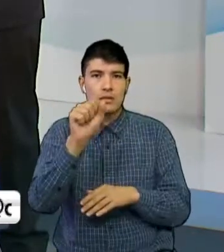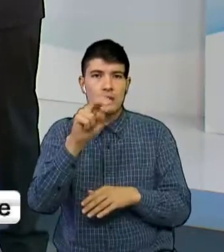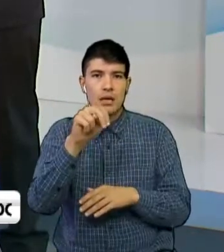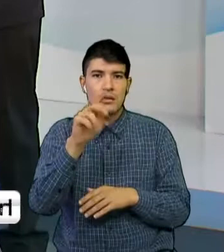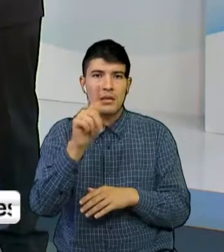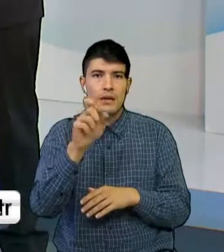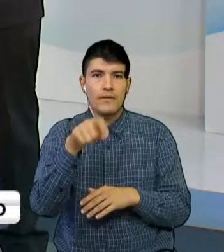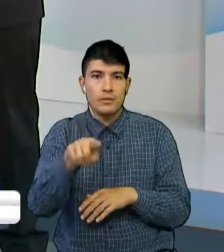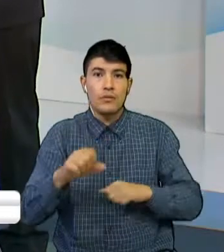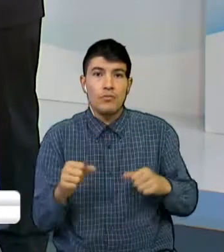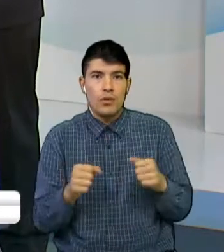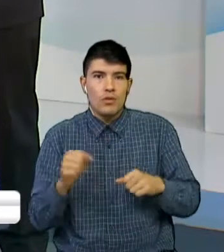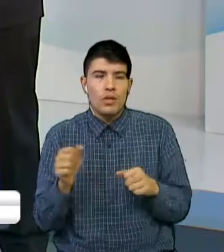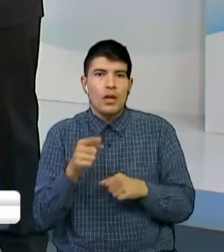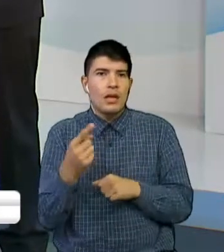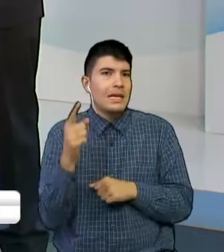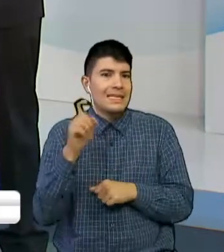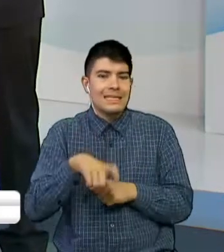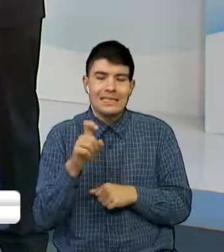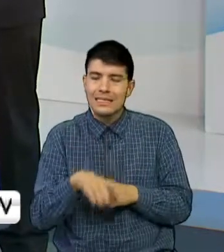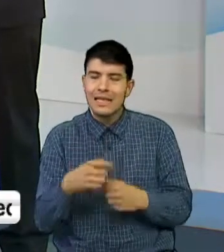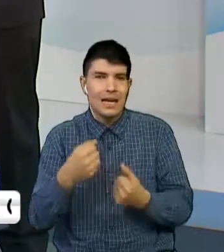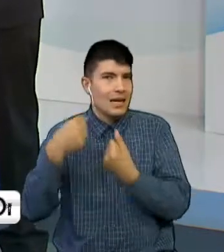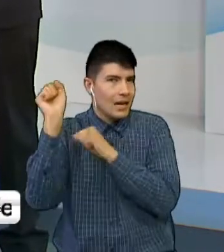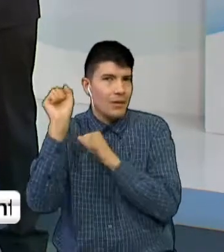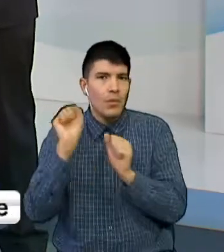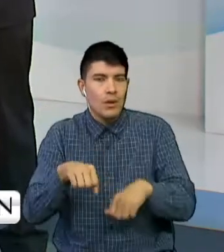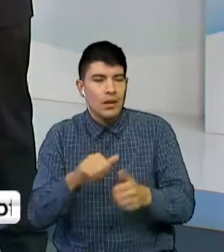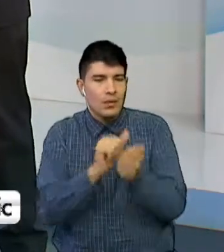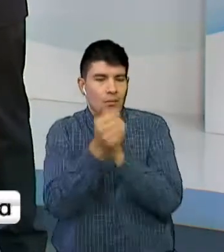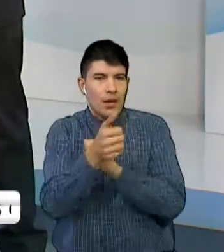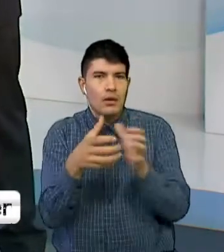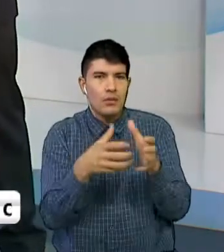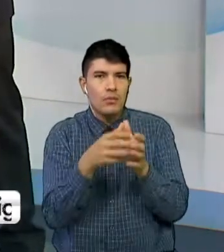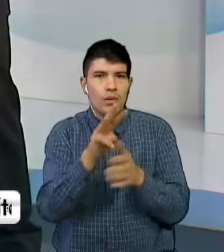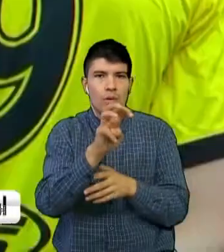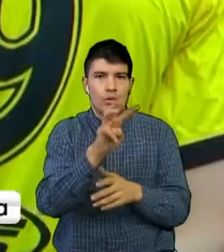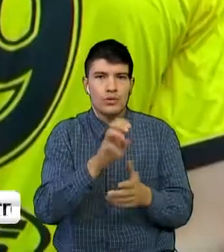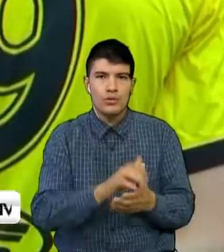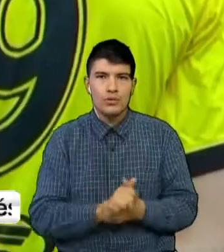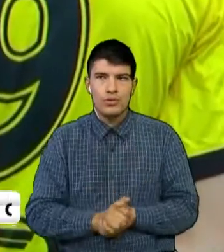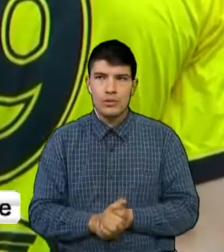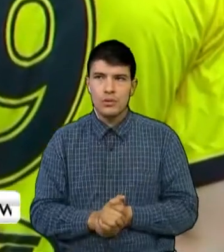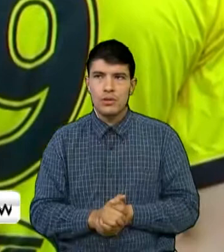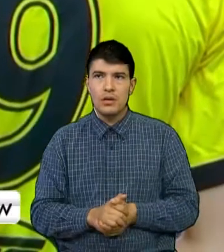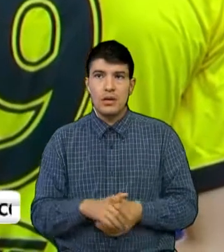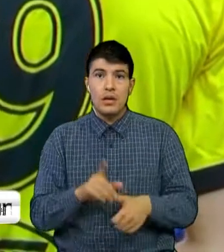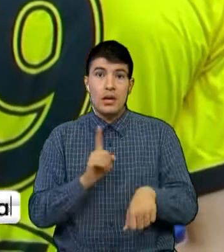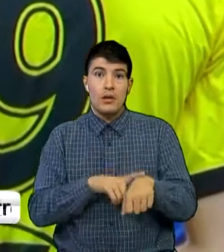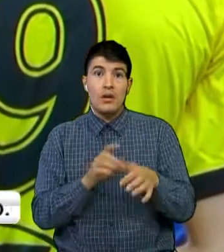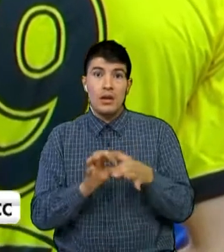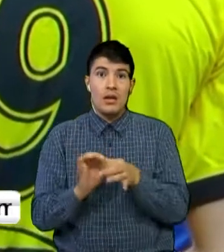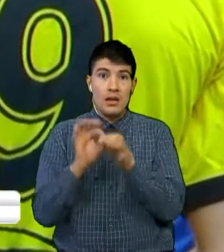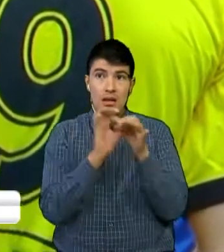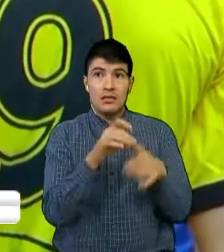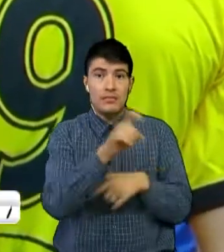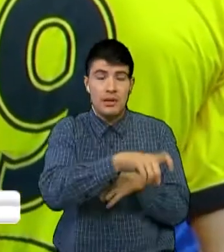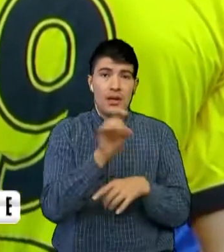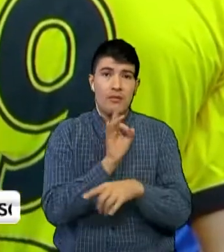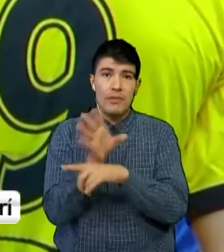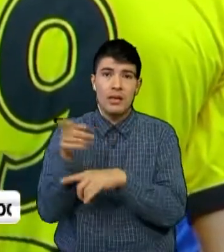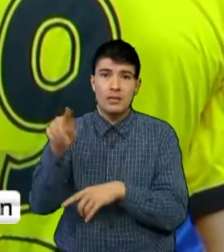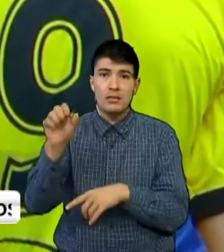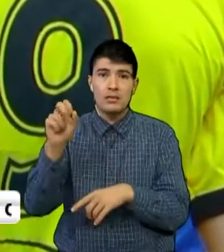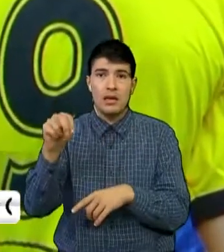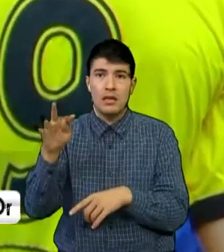estadio el campín sólo le sirve la victoria a los petroleros para clasificar al grupo de los ocho y ahora le llegó alianza petrolera vencer a santa fe